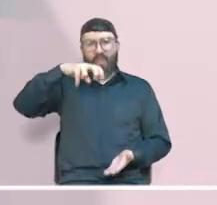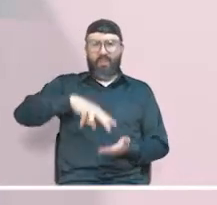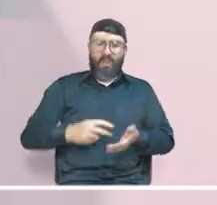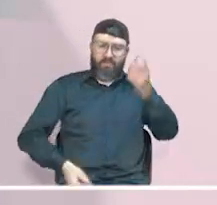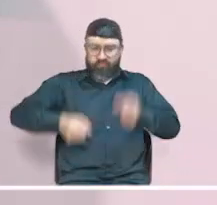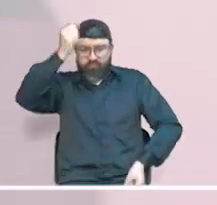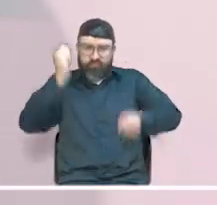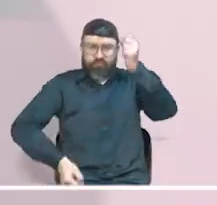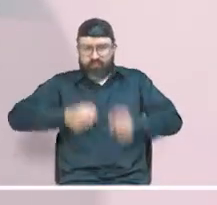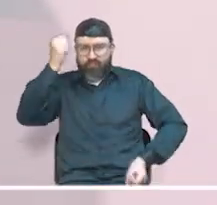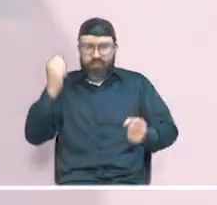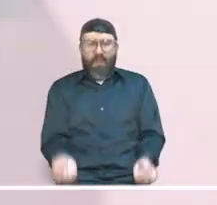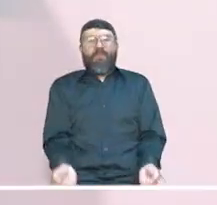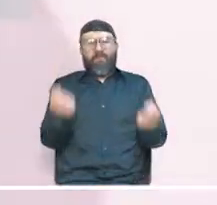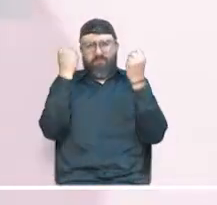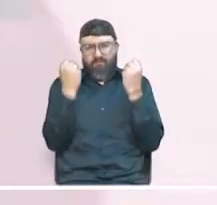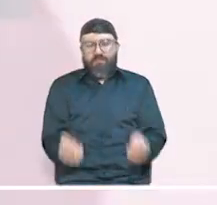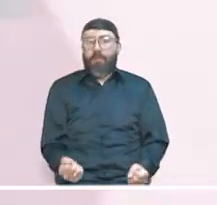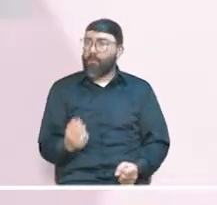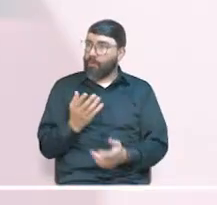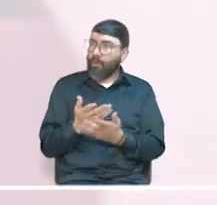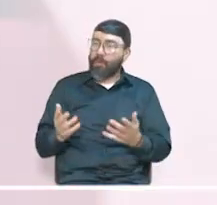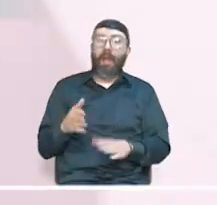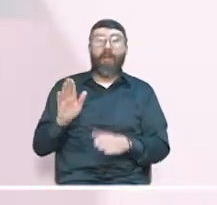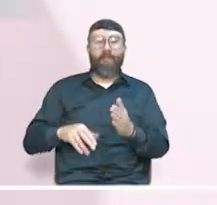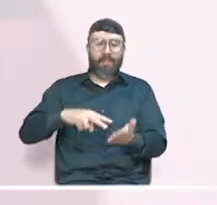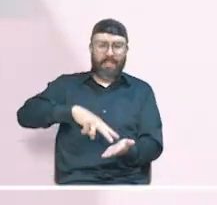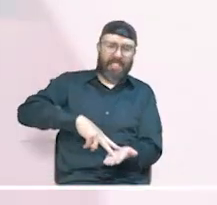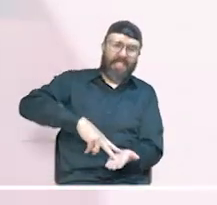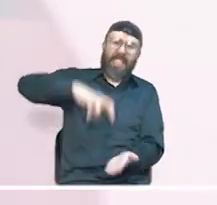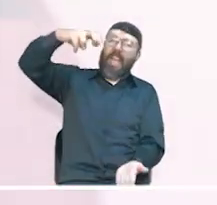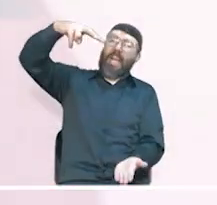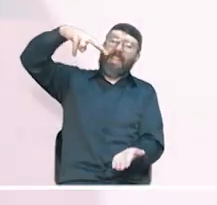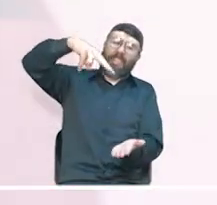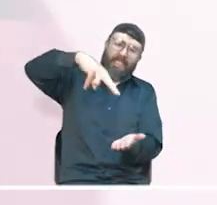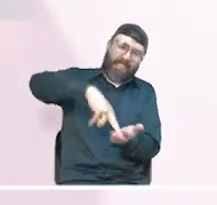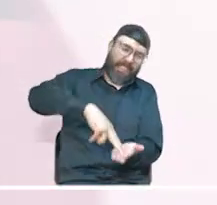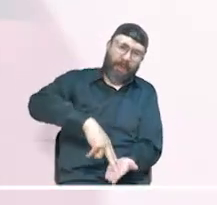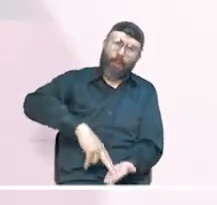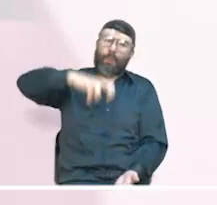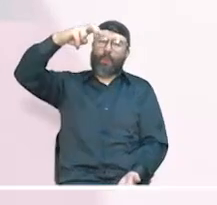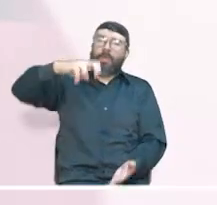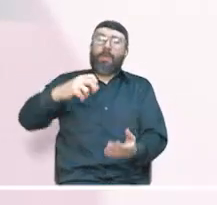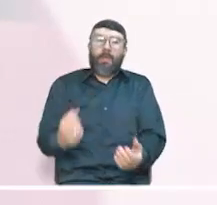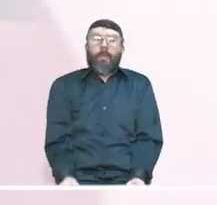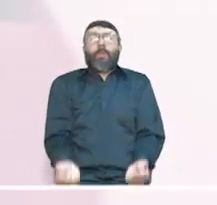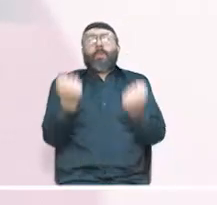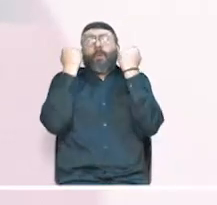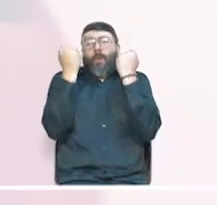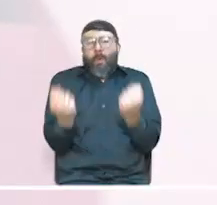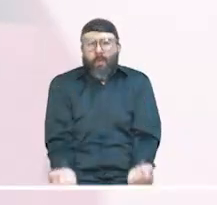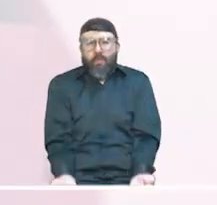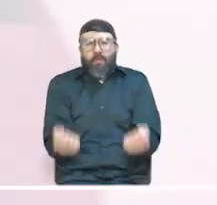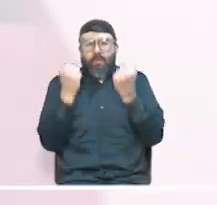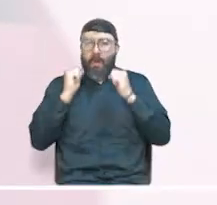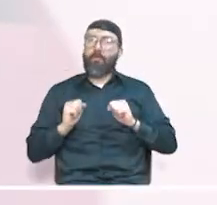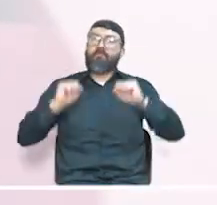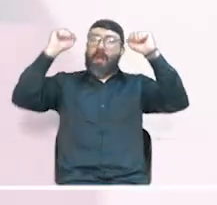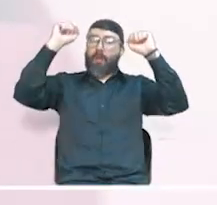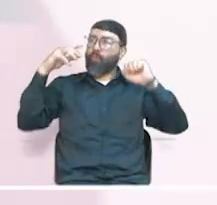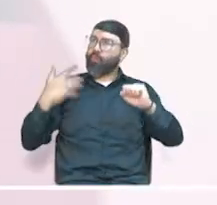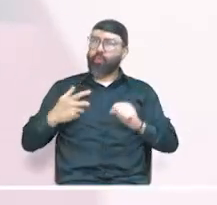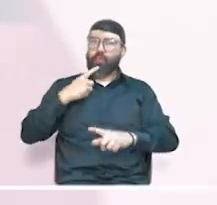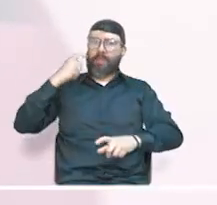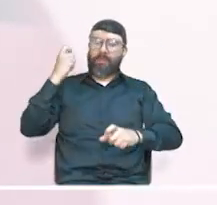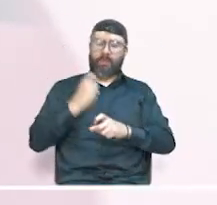fisiatría, porque son saltos muy fuertes, son cargas de peso muy exageradas, es una energía explosiva. Sí, entonces realmente